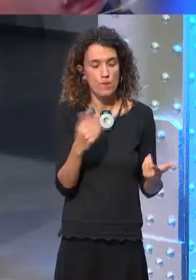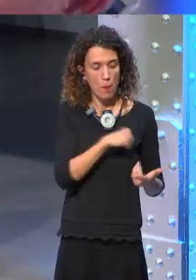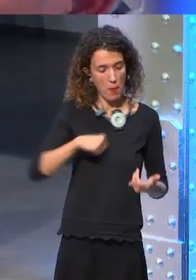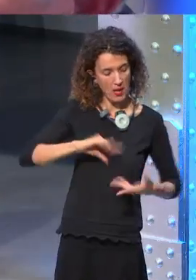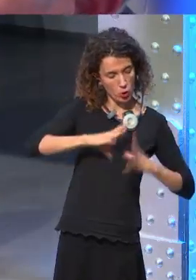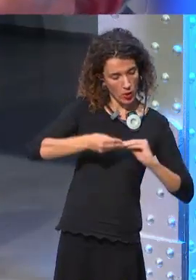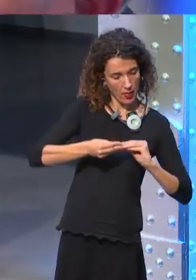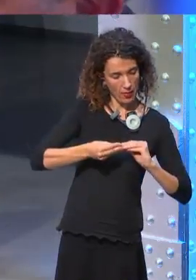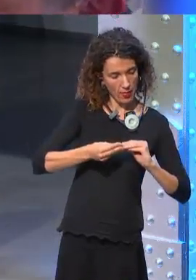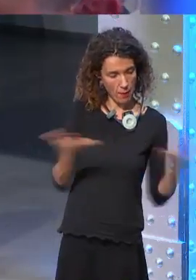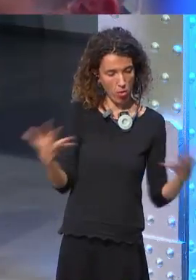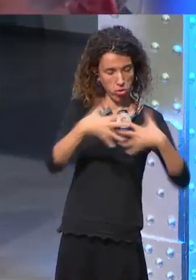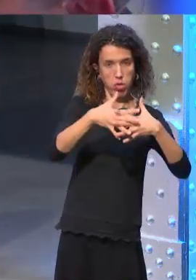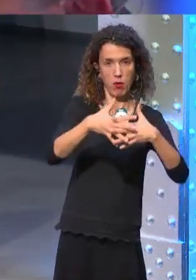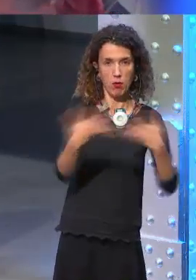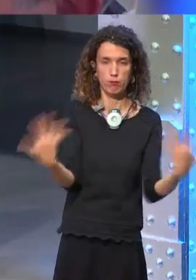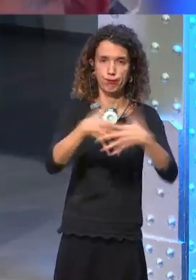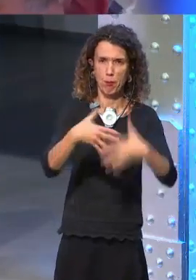personalizados para encajar en esas geometrías.